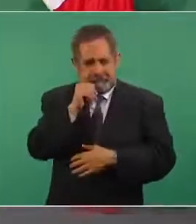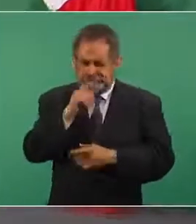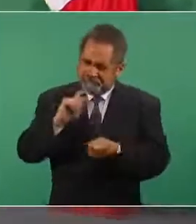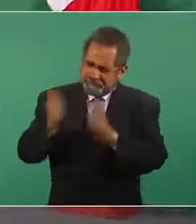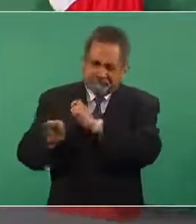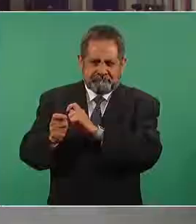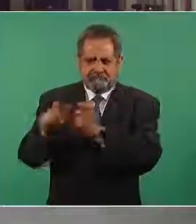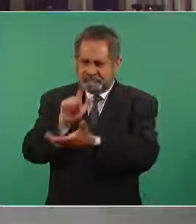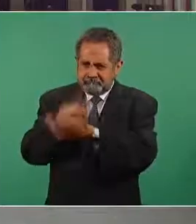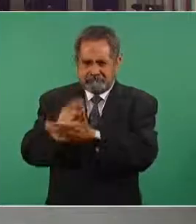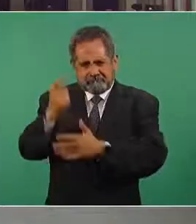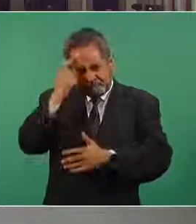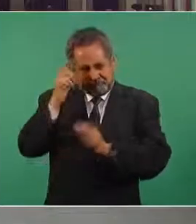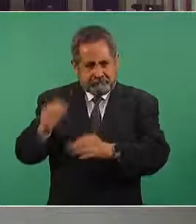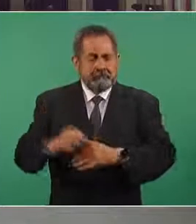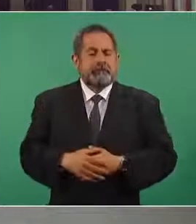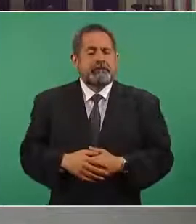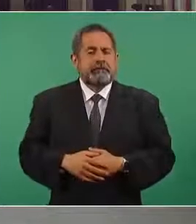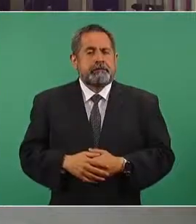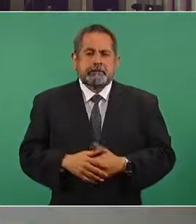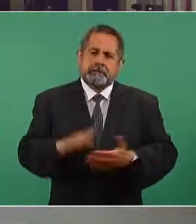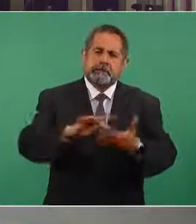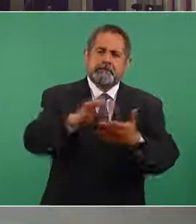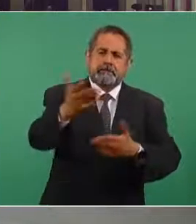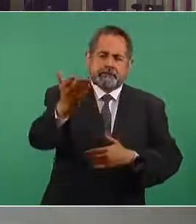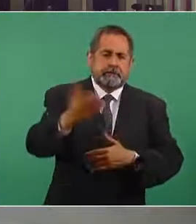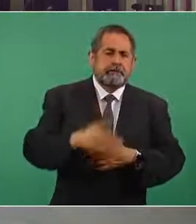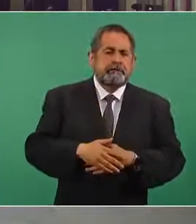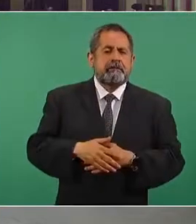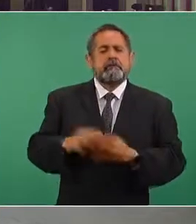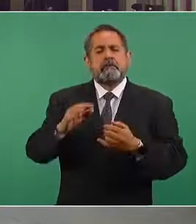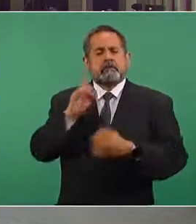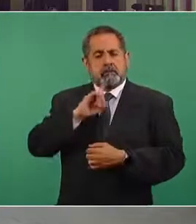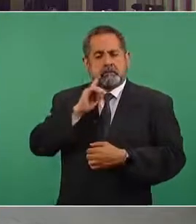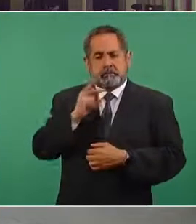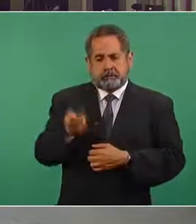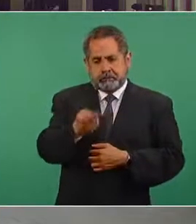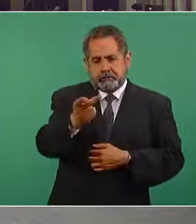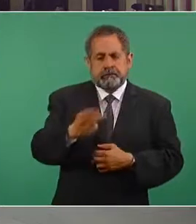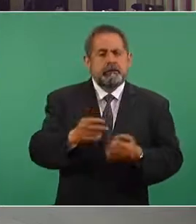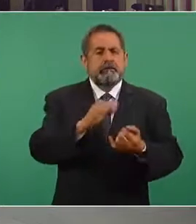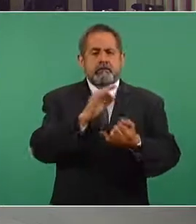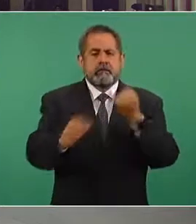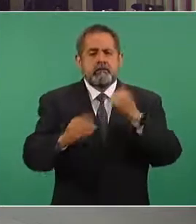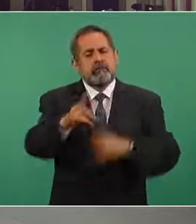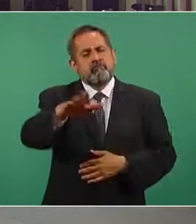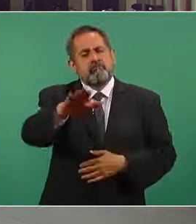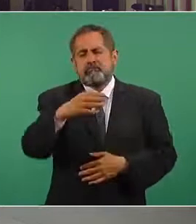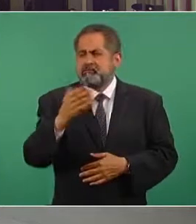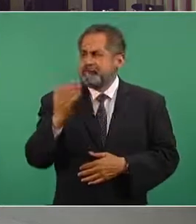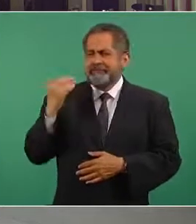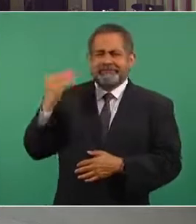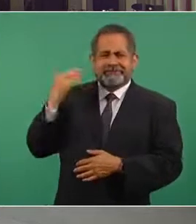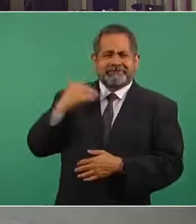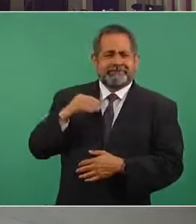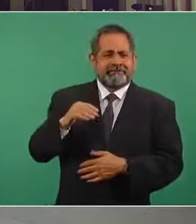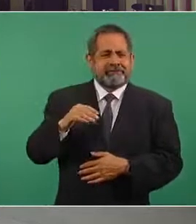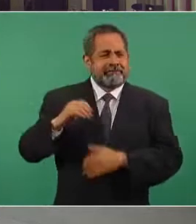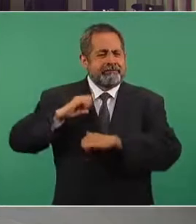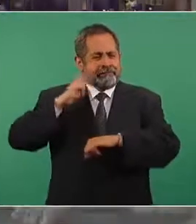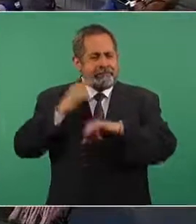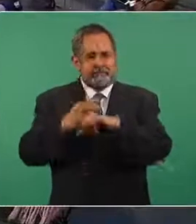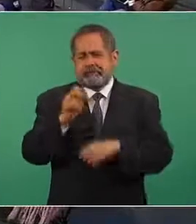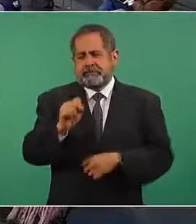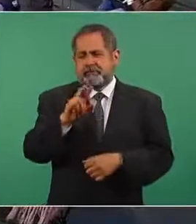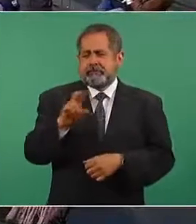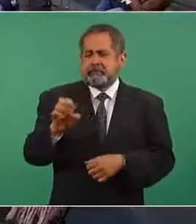Muchas gracias, presidente. Ya por último, hace unos días comentaba el canciller Marcelo Ebrard que en esta reunión